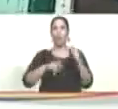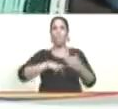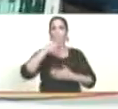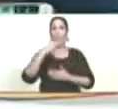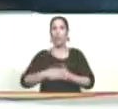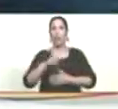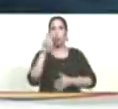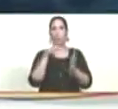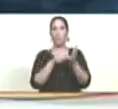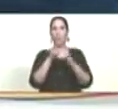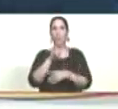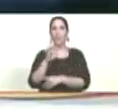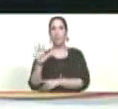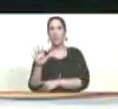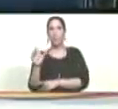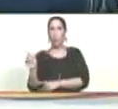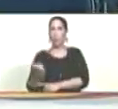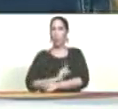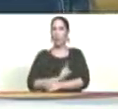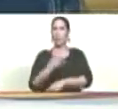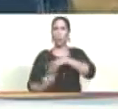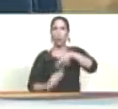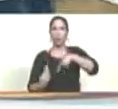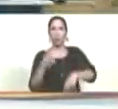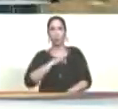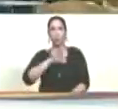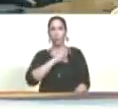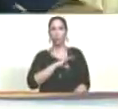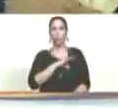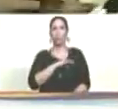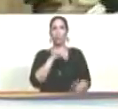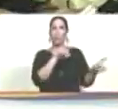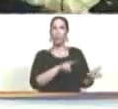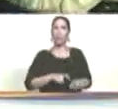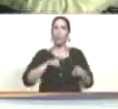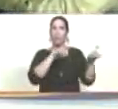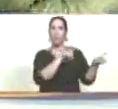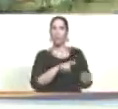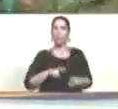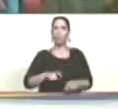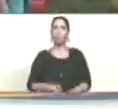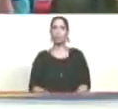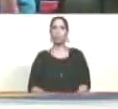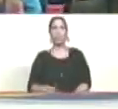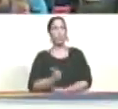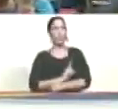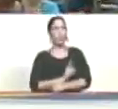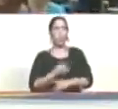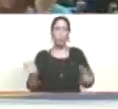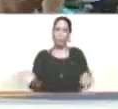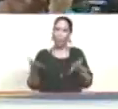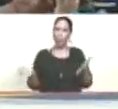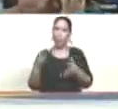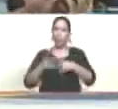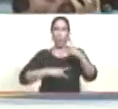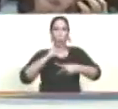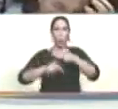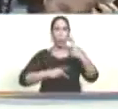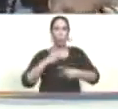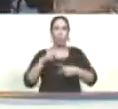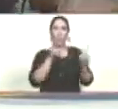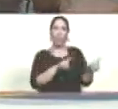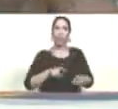2025, acelerar la revolución socialista en el campo, acelerar la revolución productiva en el